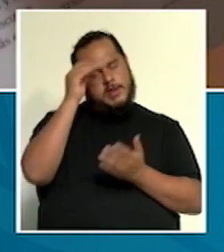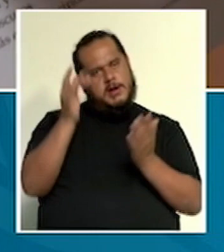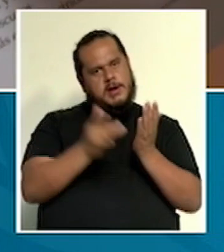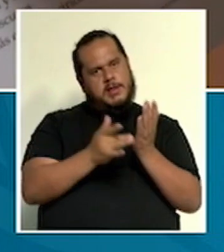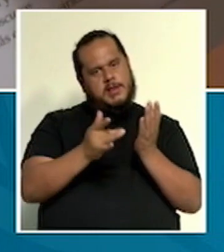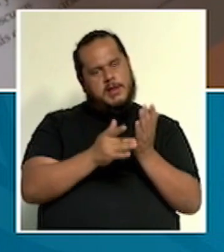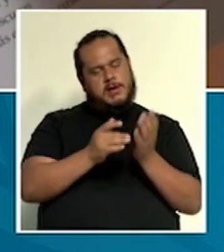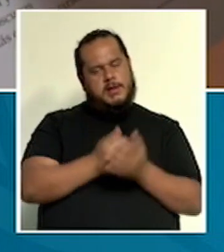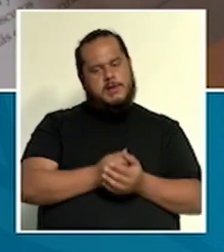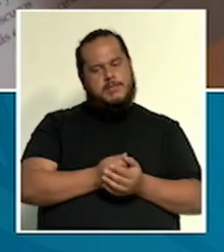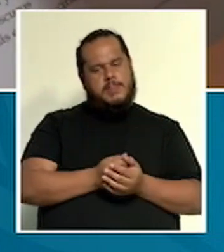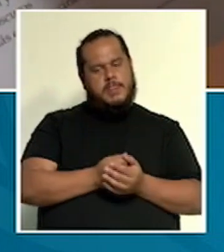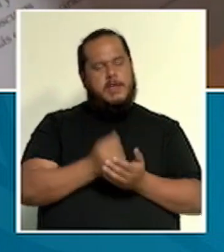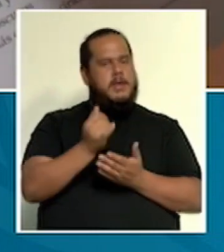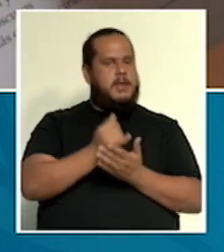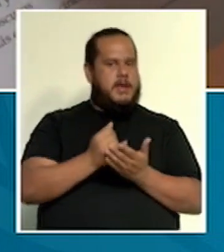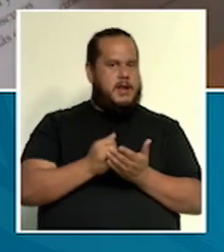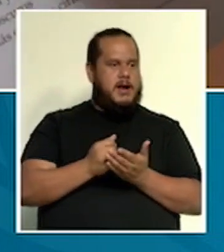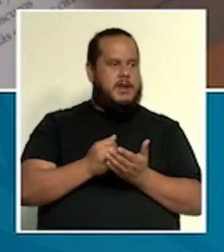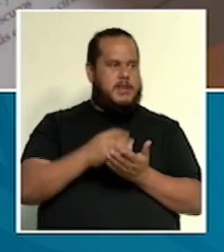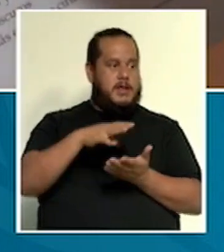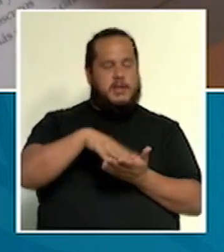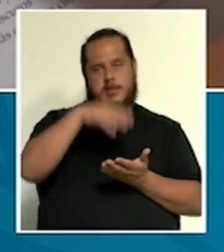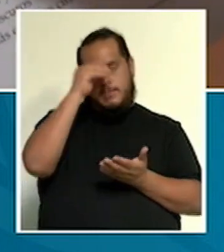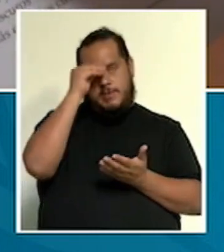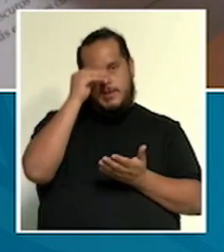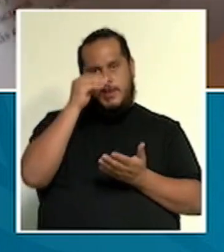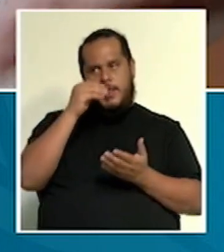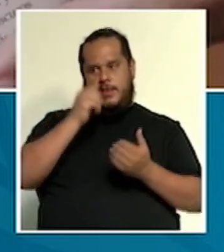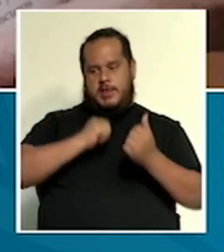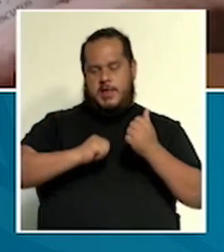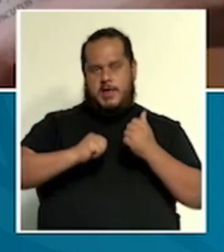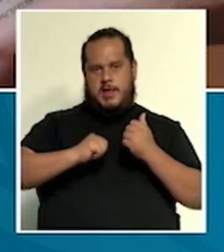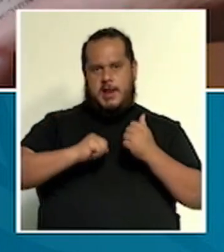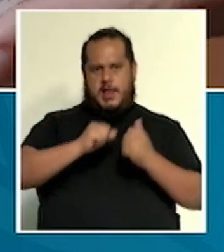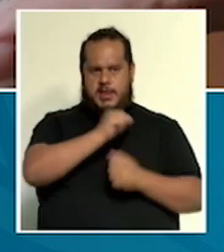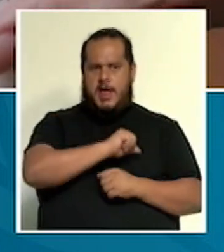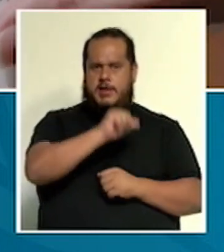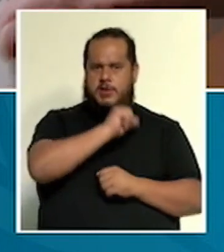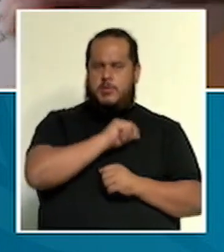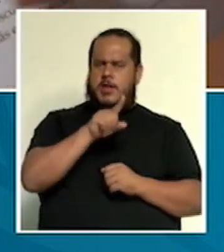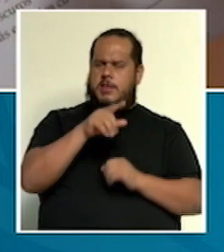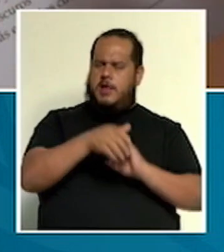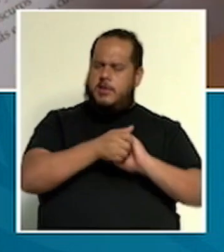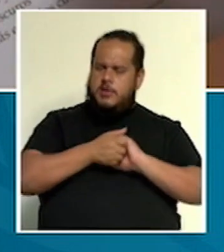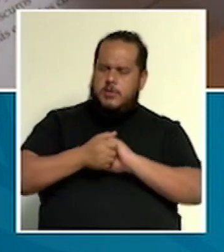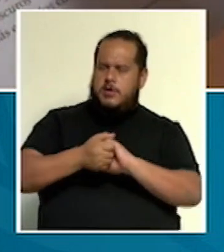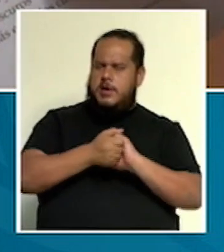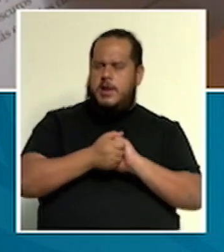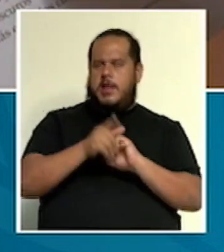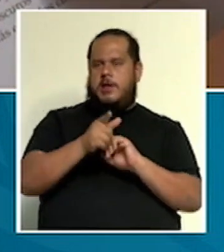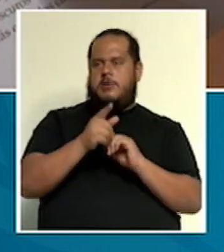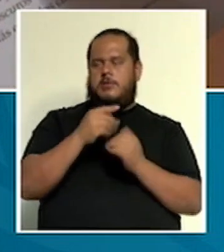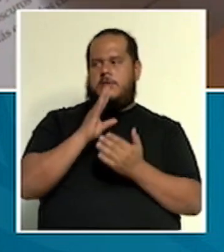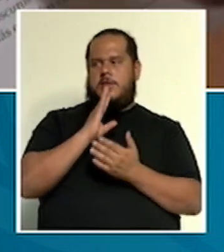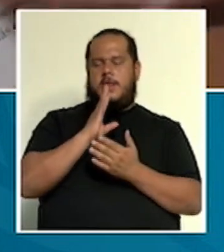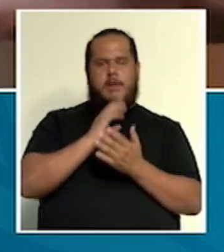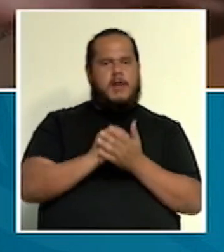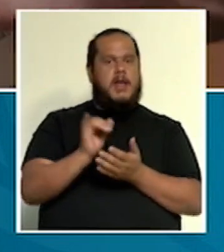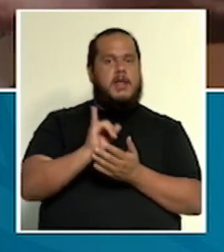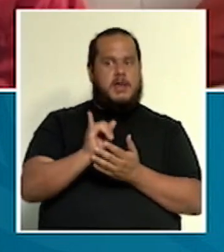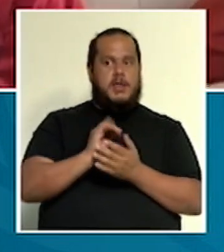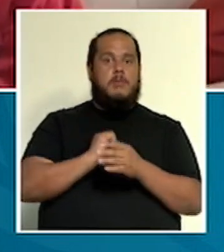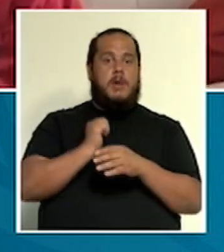técnica. En el arte se aprende de las actitudes. Esta solidaridad que usted refiere